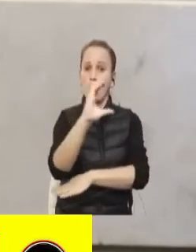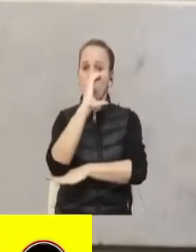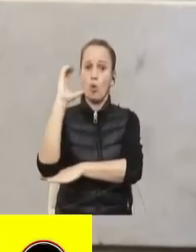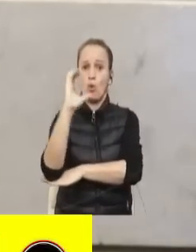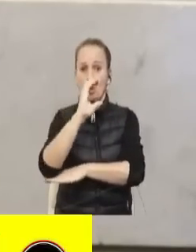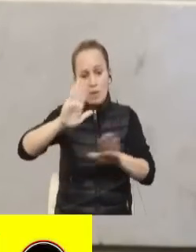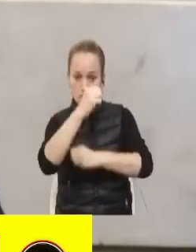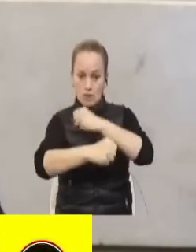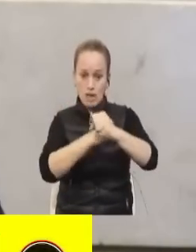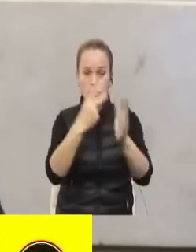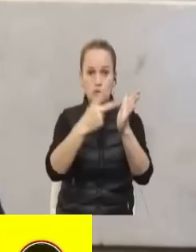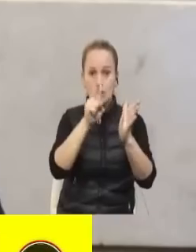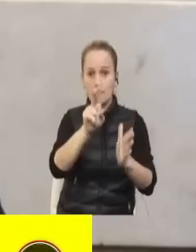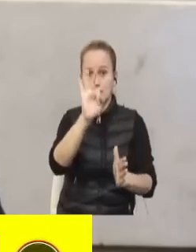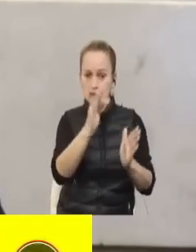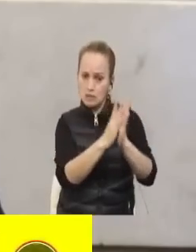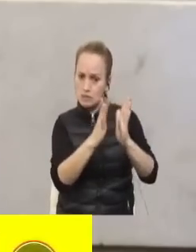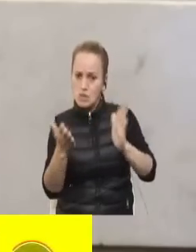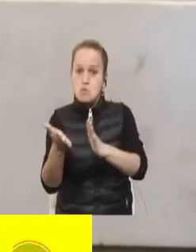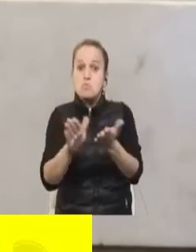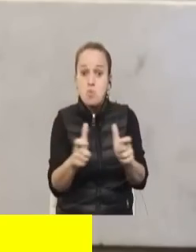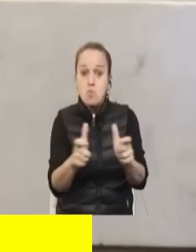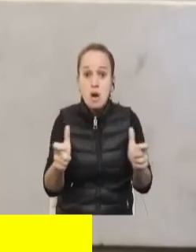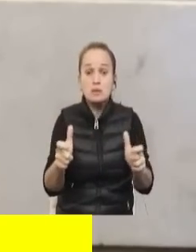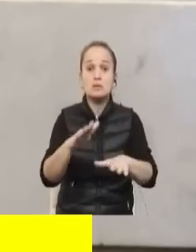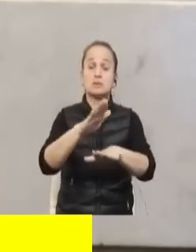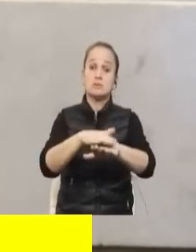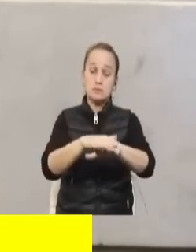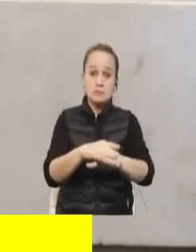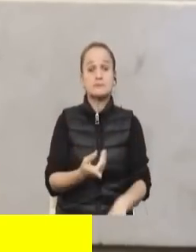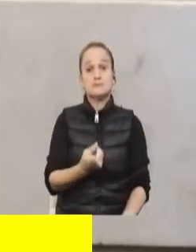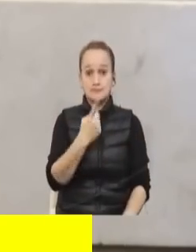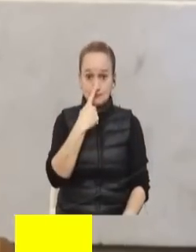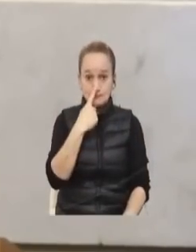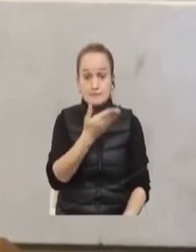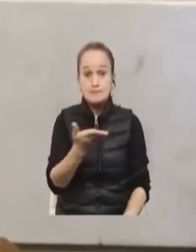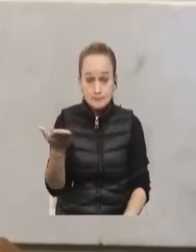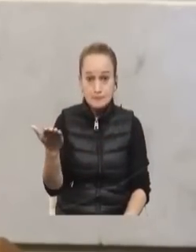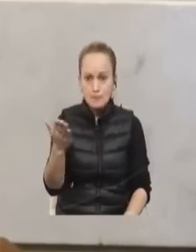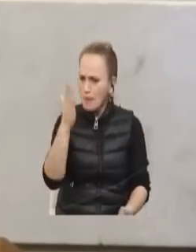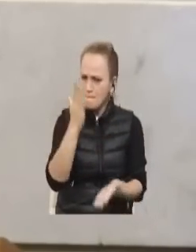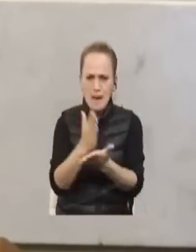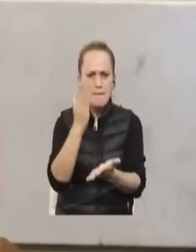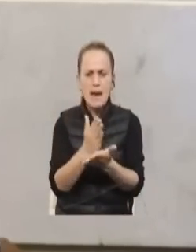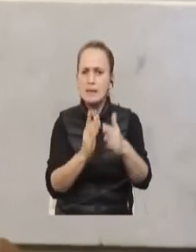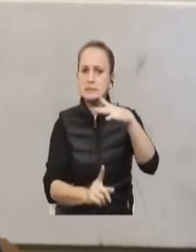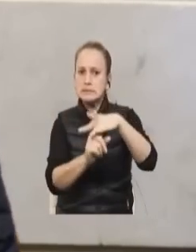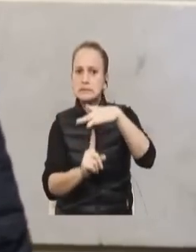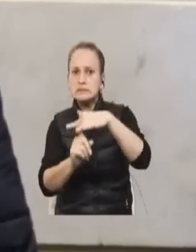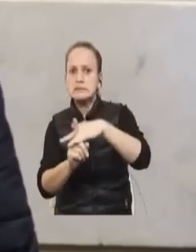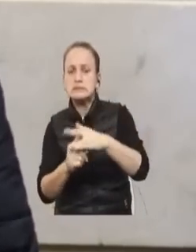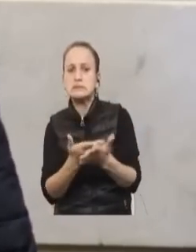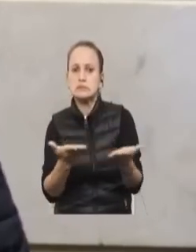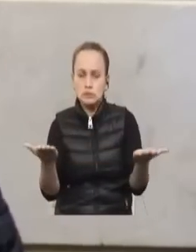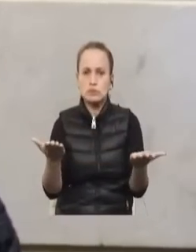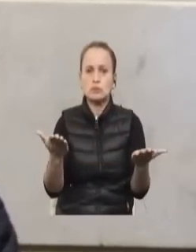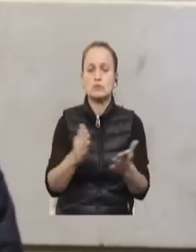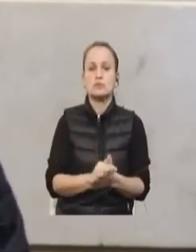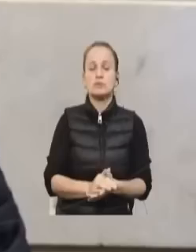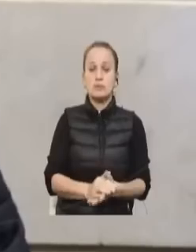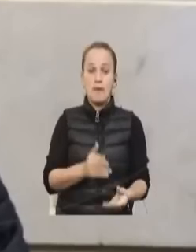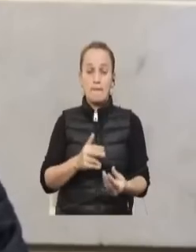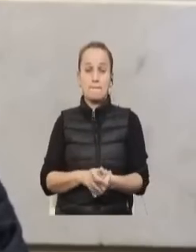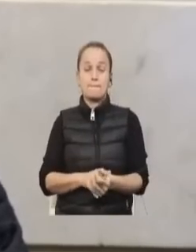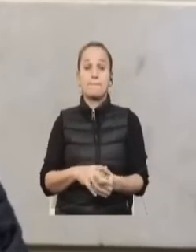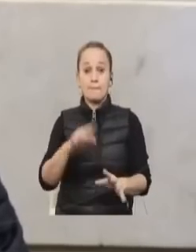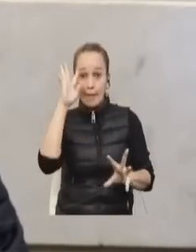la libertad y el orden. Y ojo, porque es curioso que todo esto ocurre, este repunte, después del cese